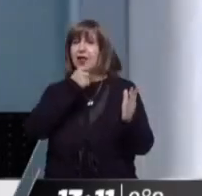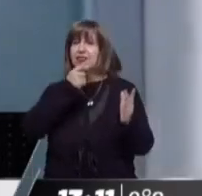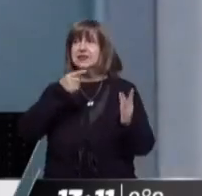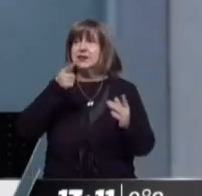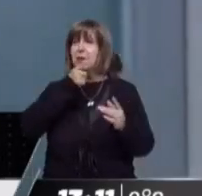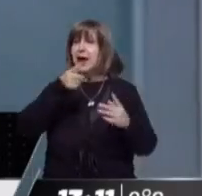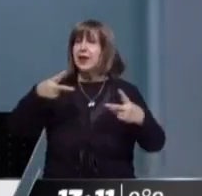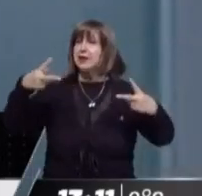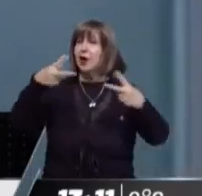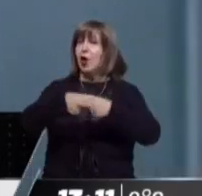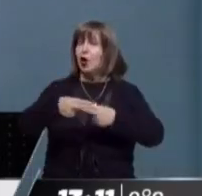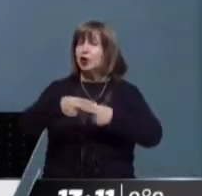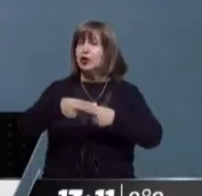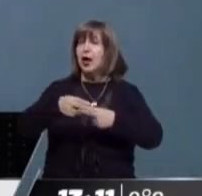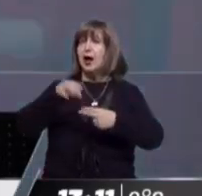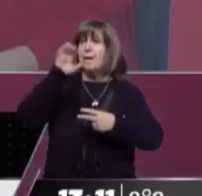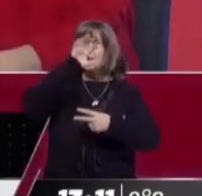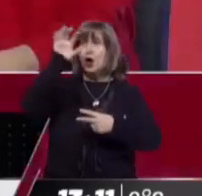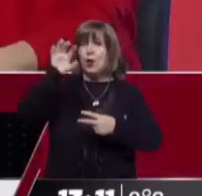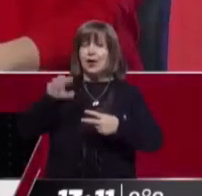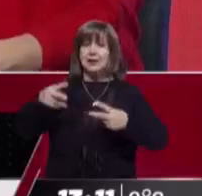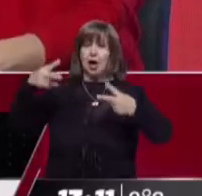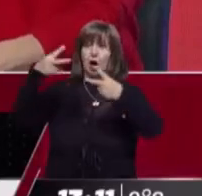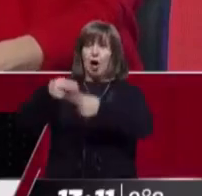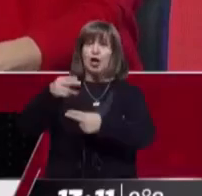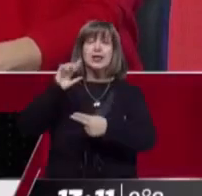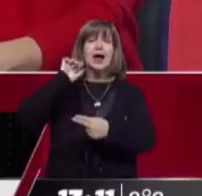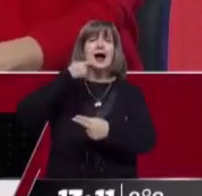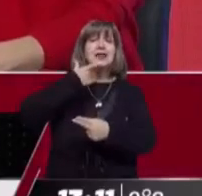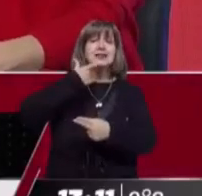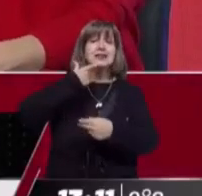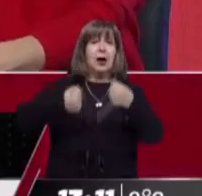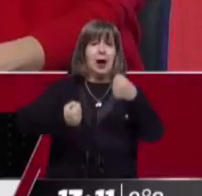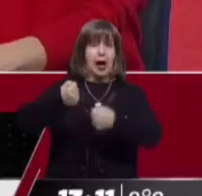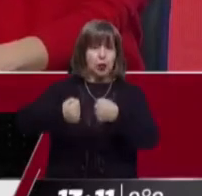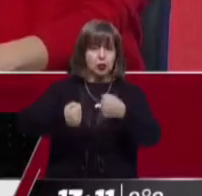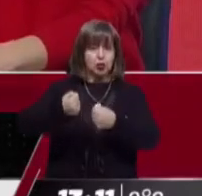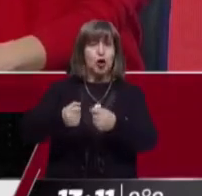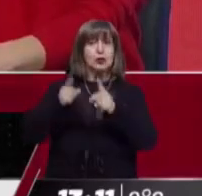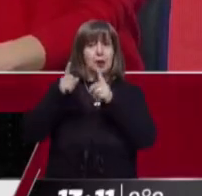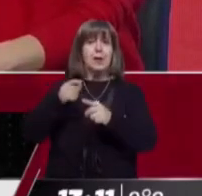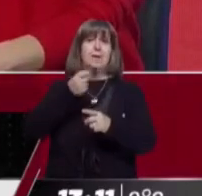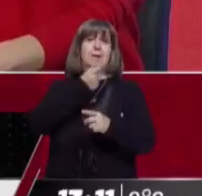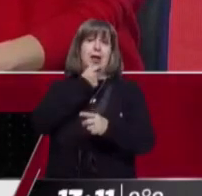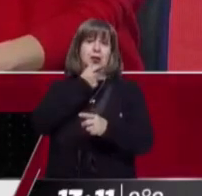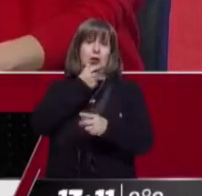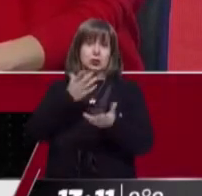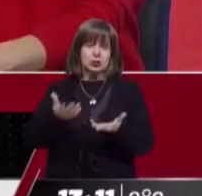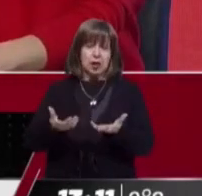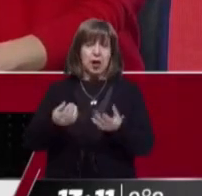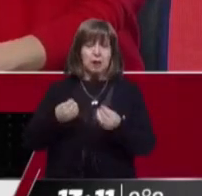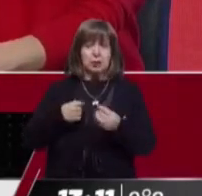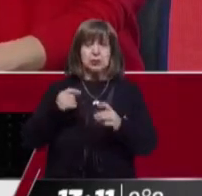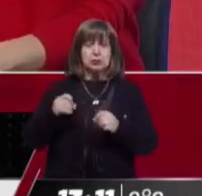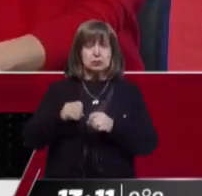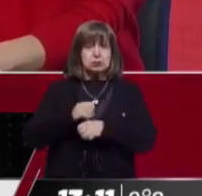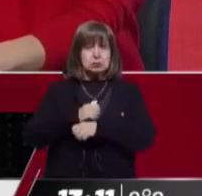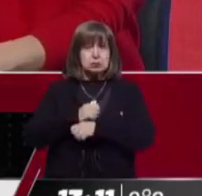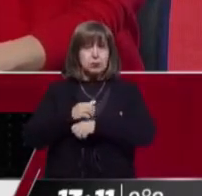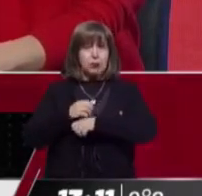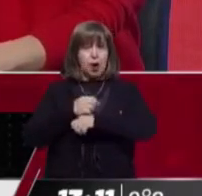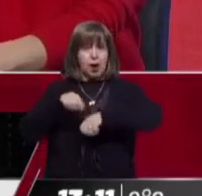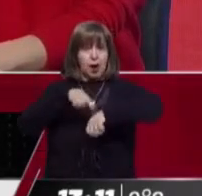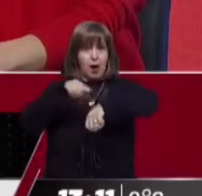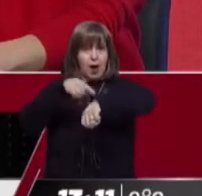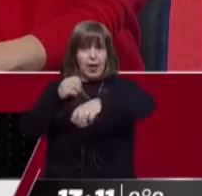masivo en algunas provincias de la Argentina y esto sumaba la provincia de Mendoza por eso hubo durante gran parte de la mañana